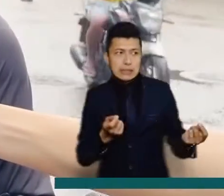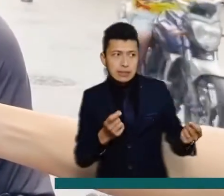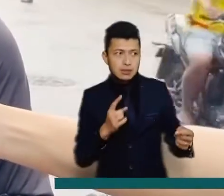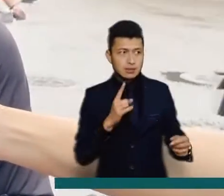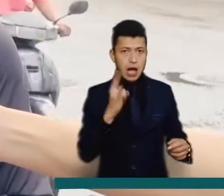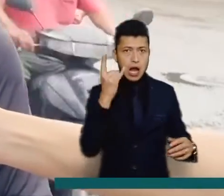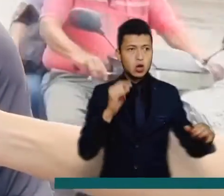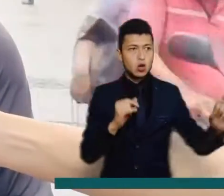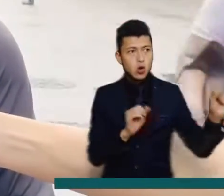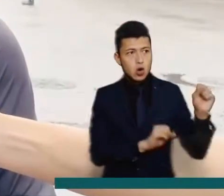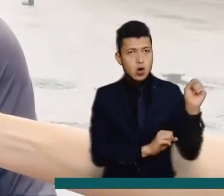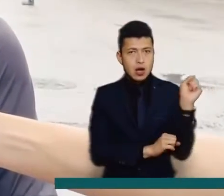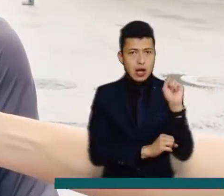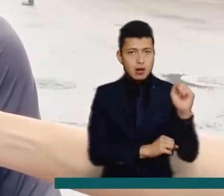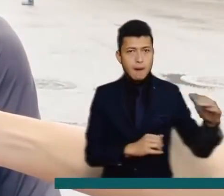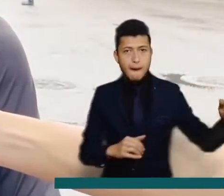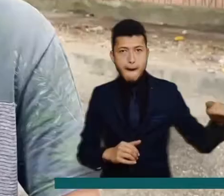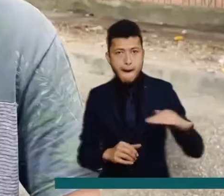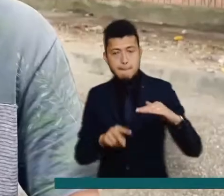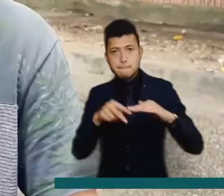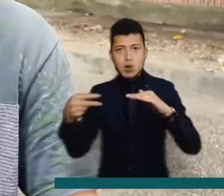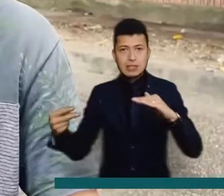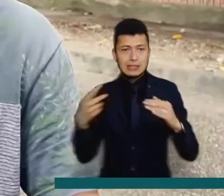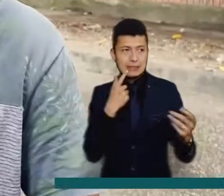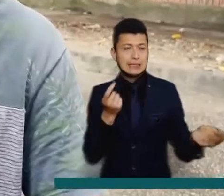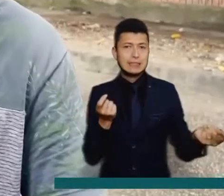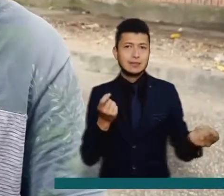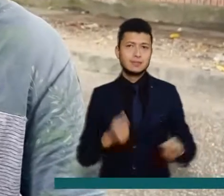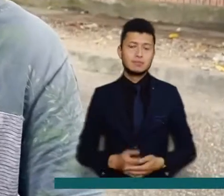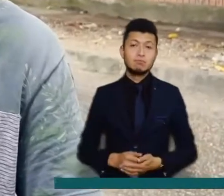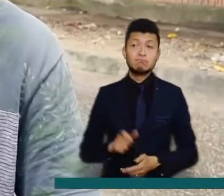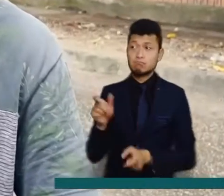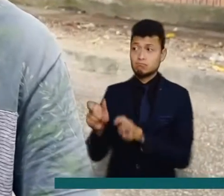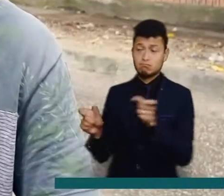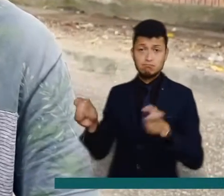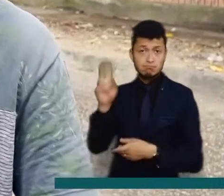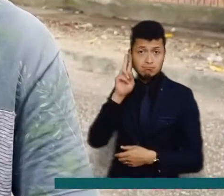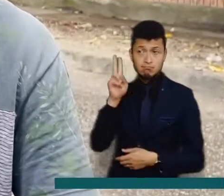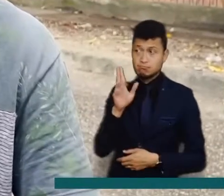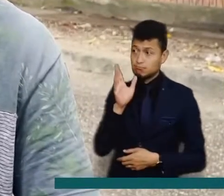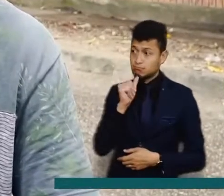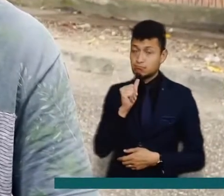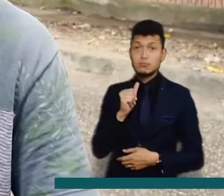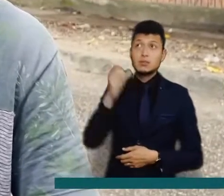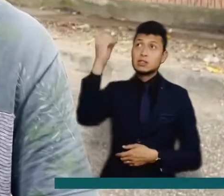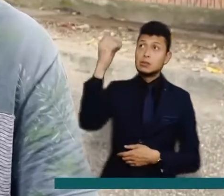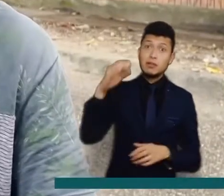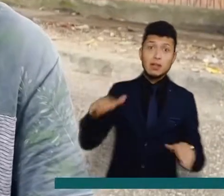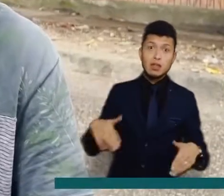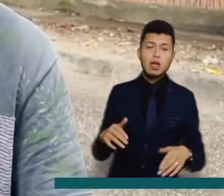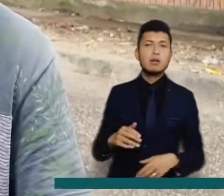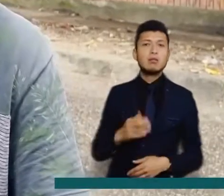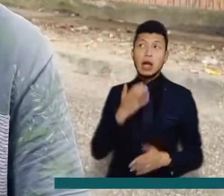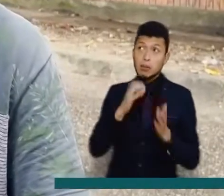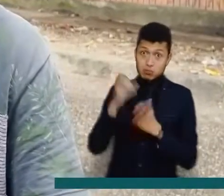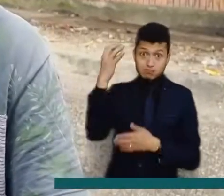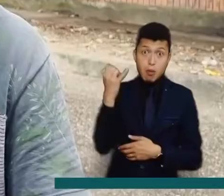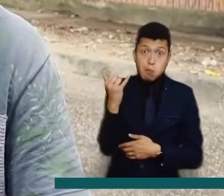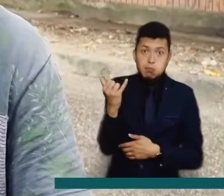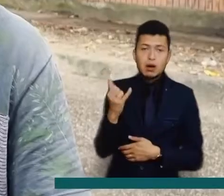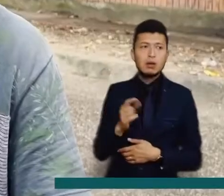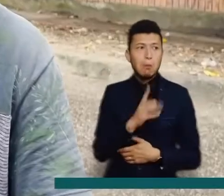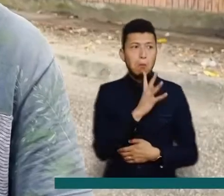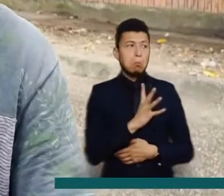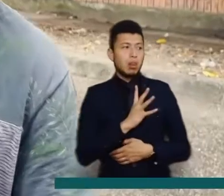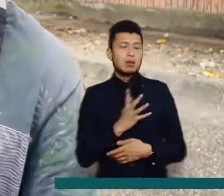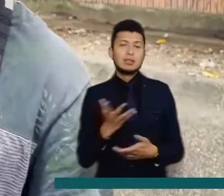que un carro de pronto lo atropelle, se congestiona mucho. La gente no respeta ni siquiera cuando uno está al semáforo, y imagínate sin el semáforo, ¿no? Es muy difícil